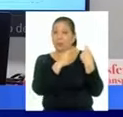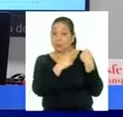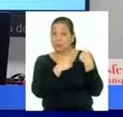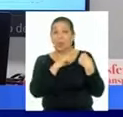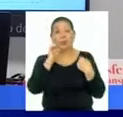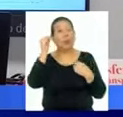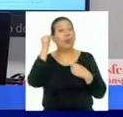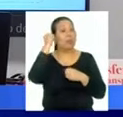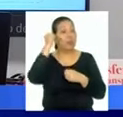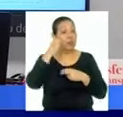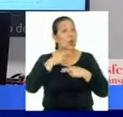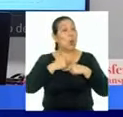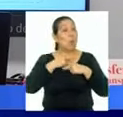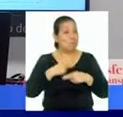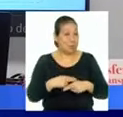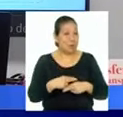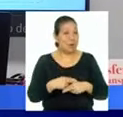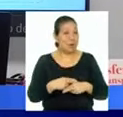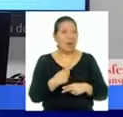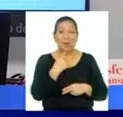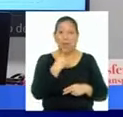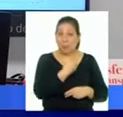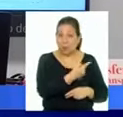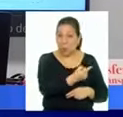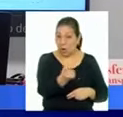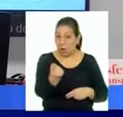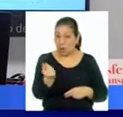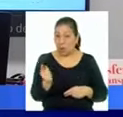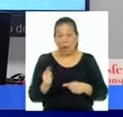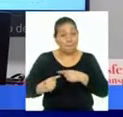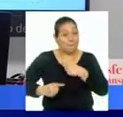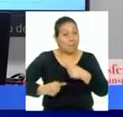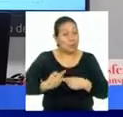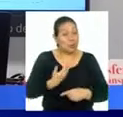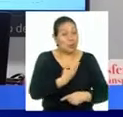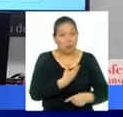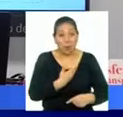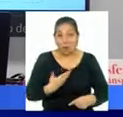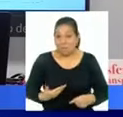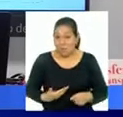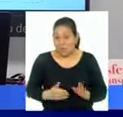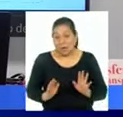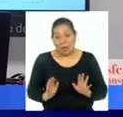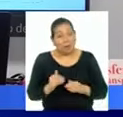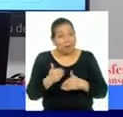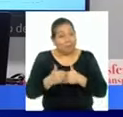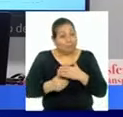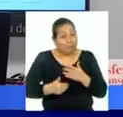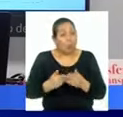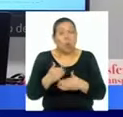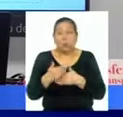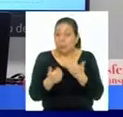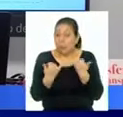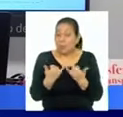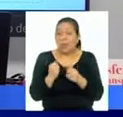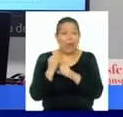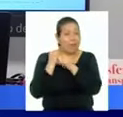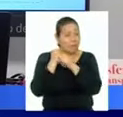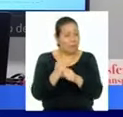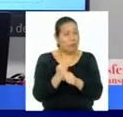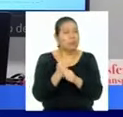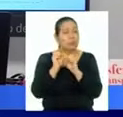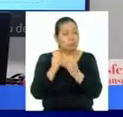los derechos humanos en el país y invoco también a las próximas autoridades que puedan de alguna manera continuar con este esfuerzo, que es